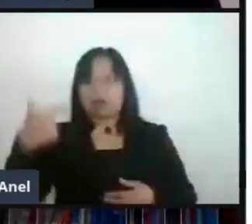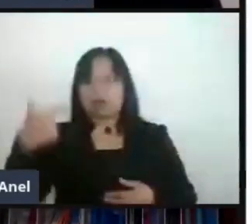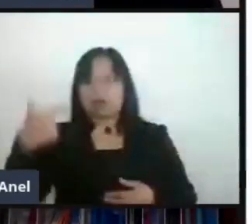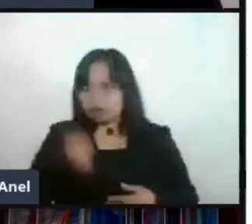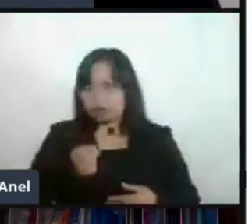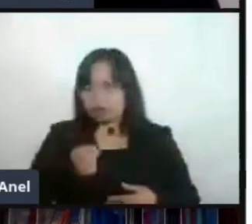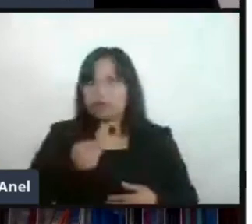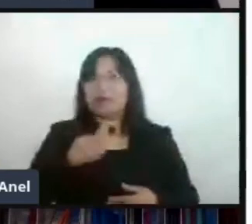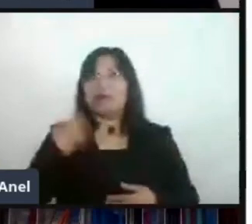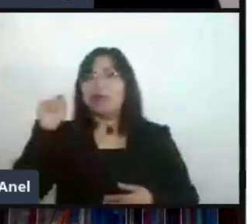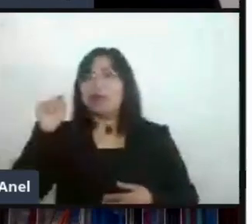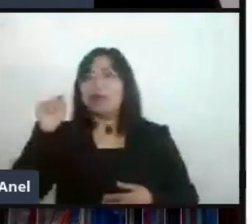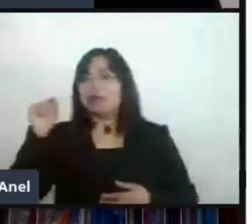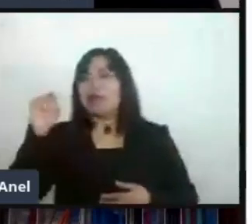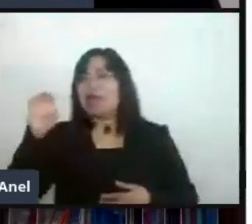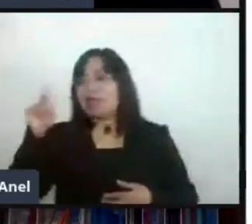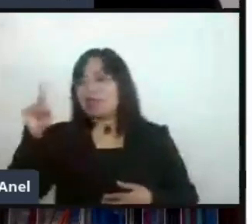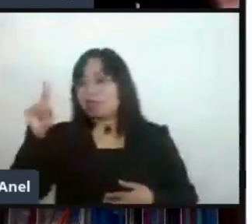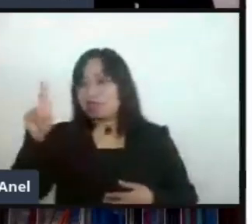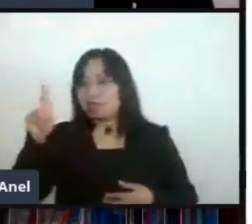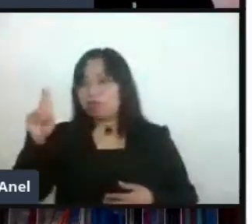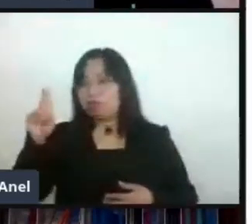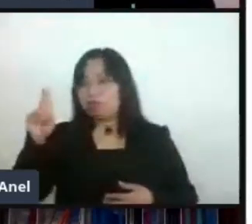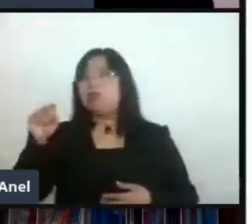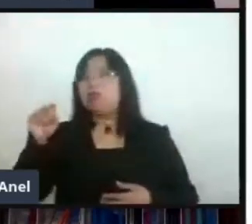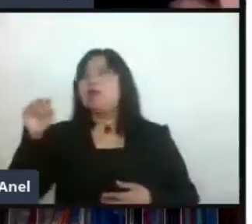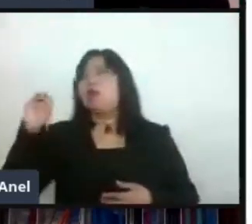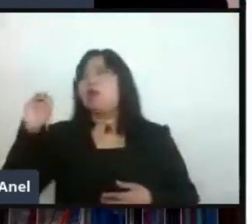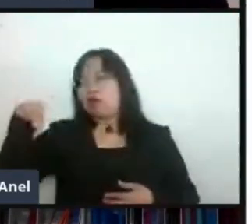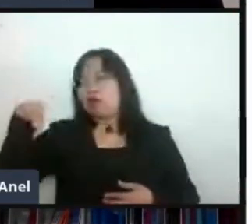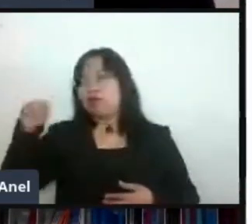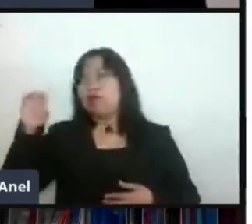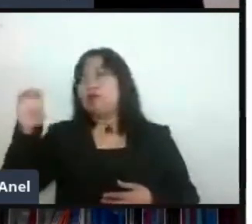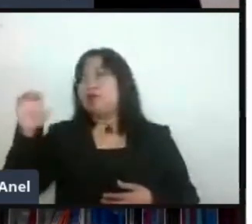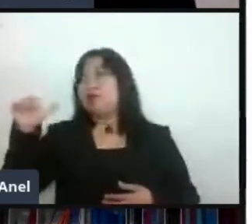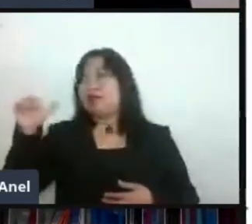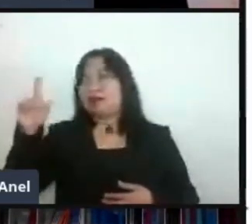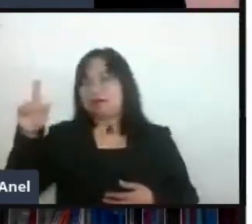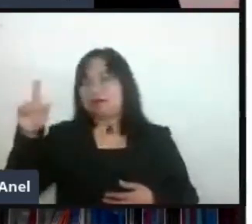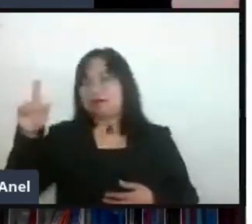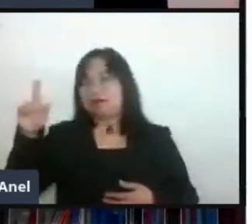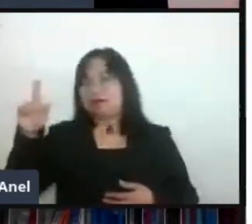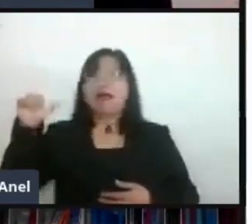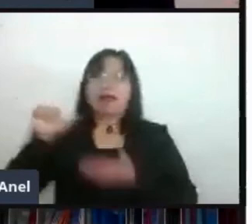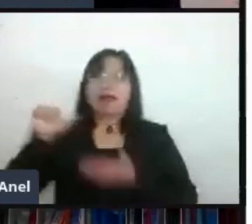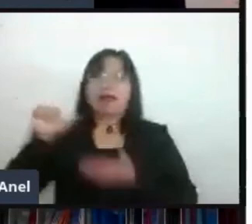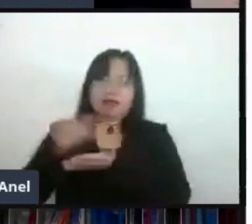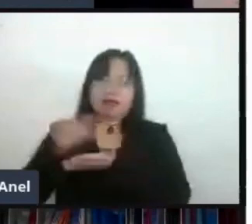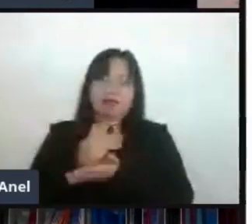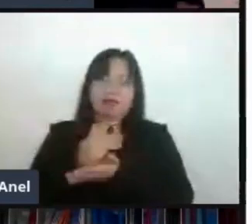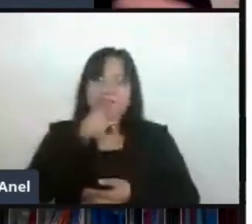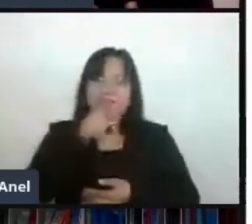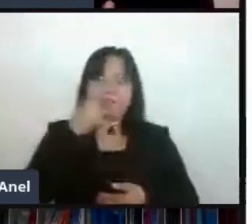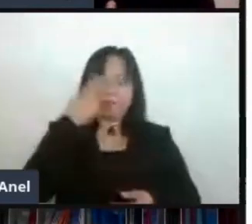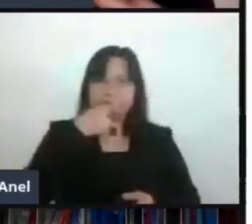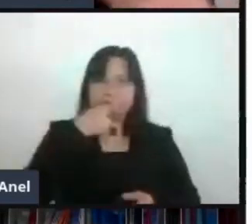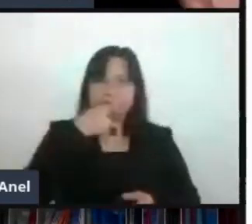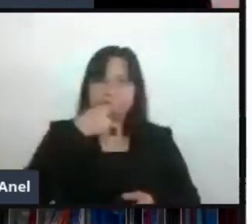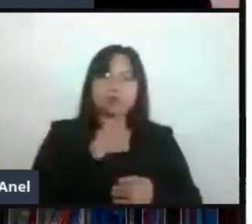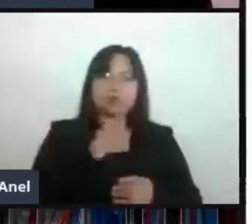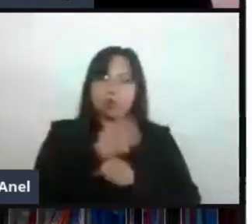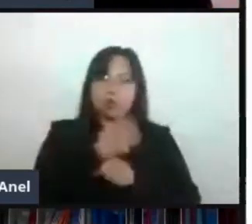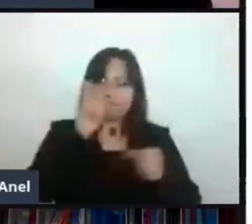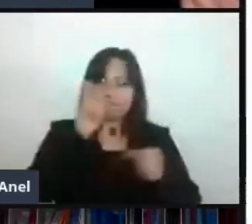gg.gg/eduonair agenda. Asimismo, pues también nos interesa muchísimo tener su retroalimentación. Para nosotros